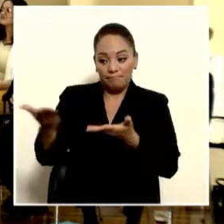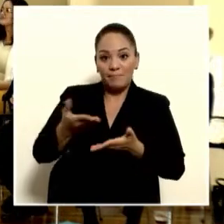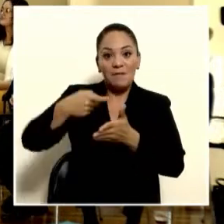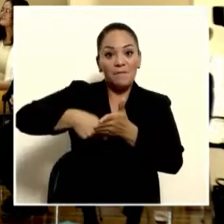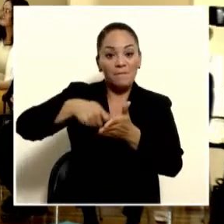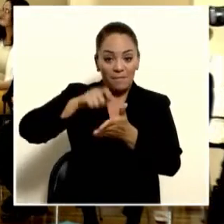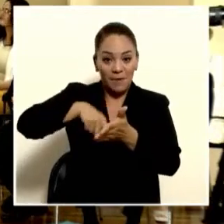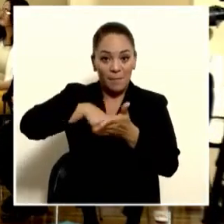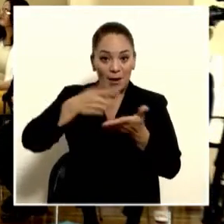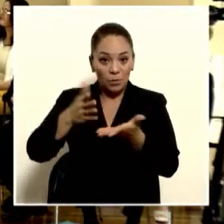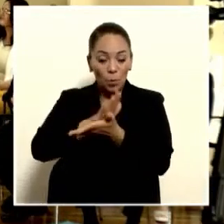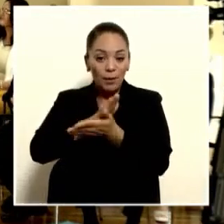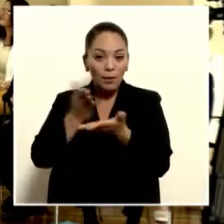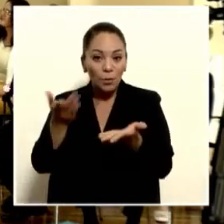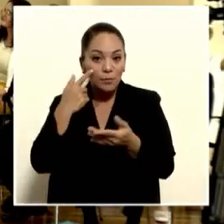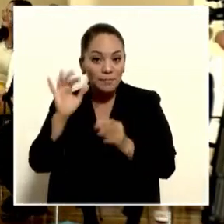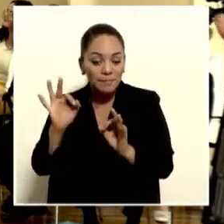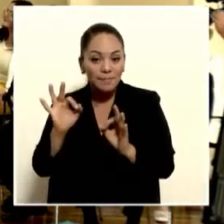les parece?